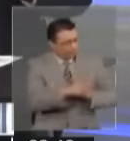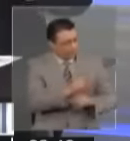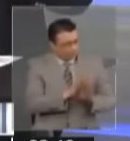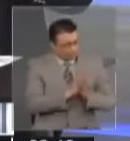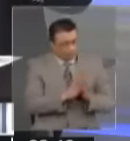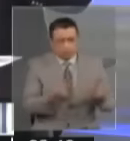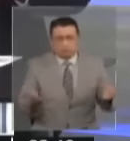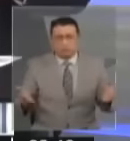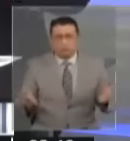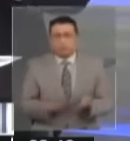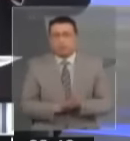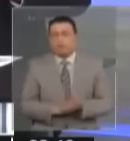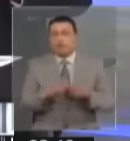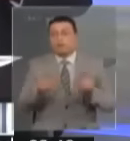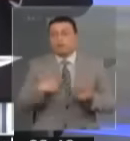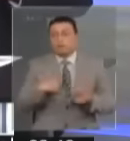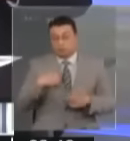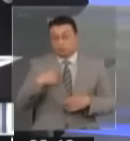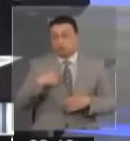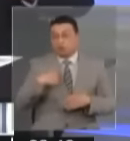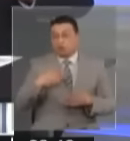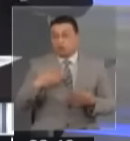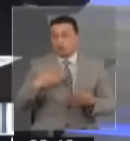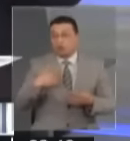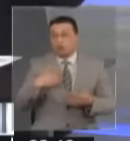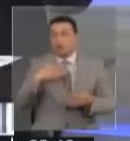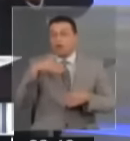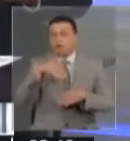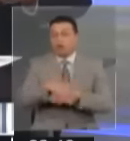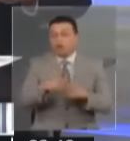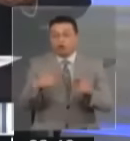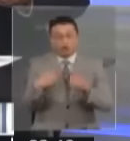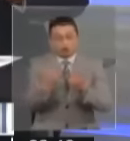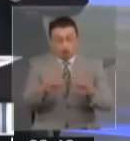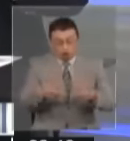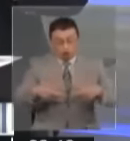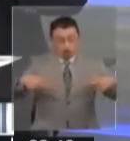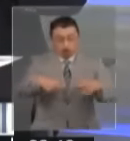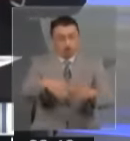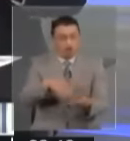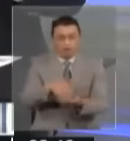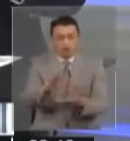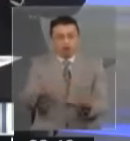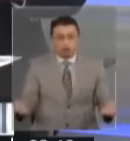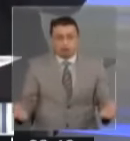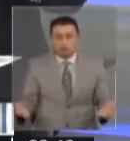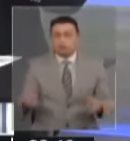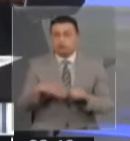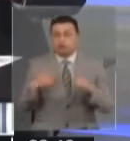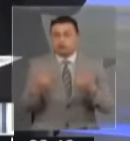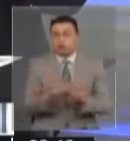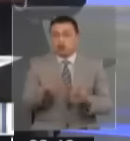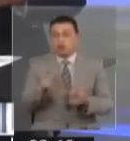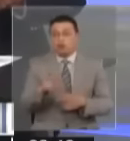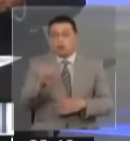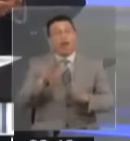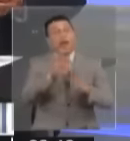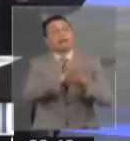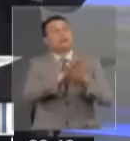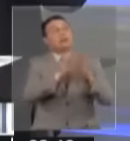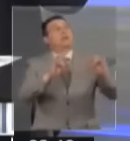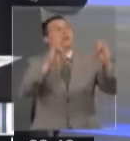Dejemos que termine. Es mi voto que iba a votar si todo el Consejo rechazó. Ese es, como decía, es un cemento que está